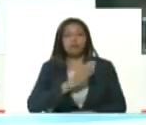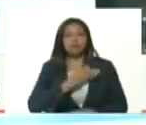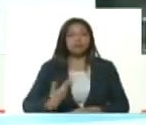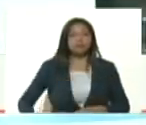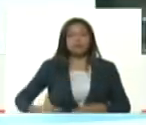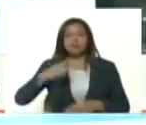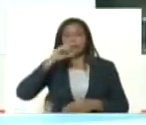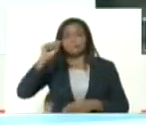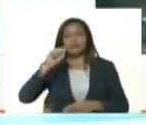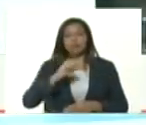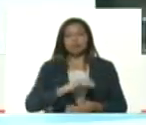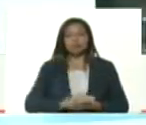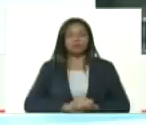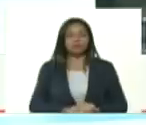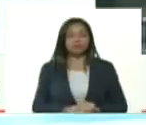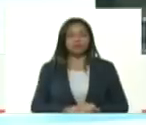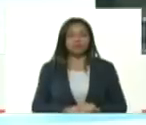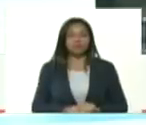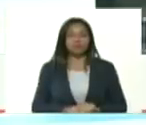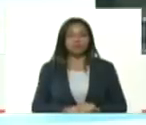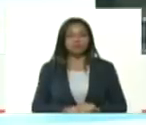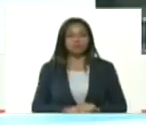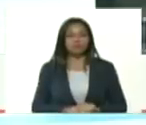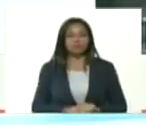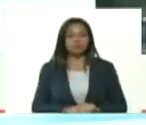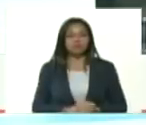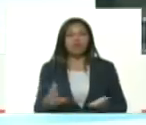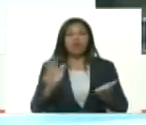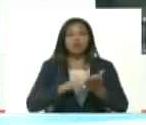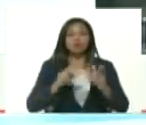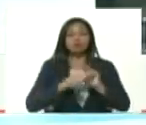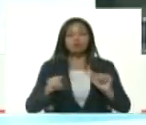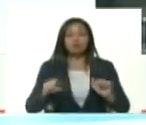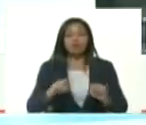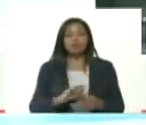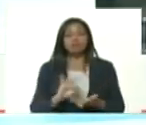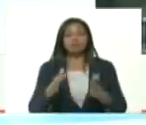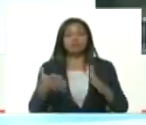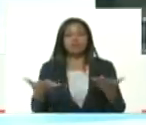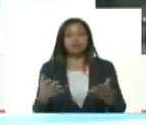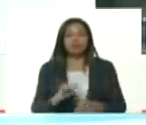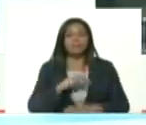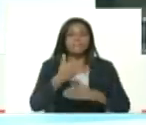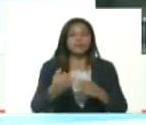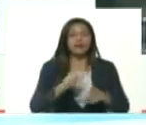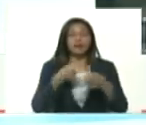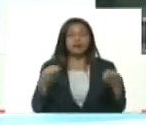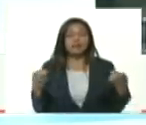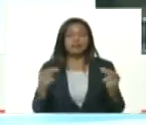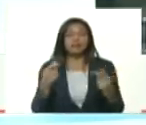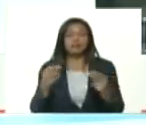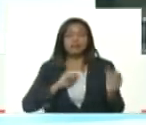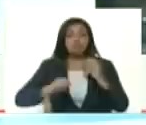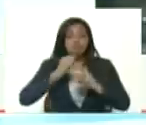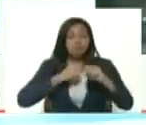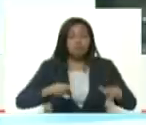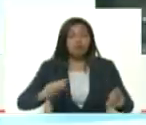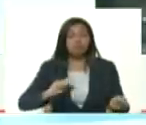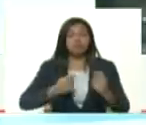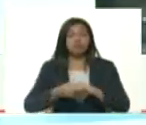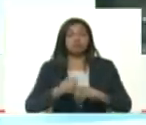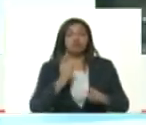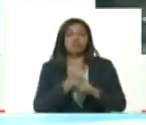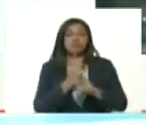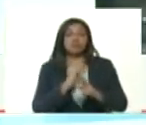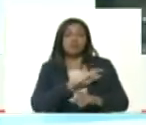presidente constitucional de la República Bolivariana de Venezuela, Nicolás Maduro, la aprobación de Plan General de Activación y Despliegue y Transferencia de